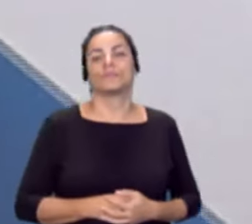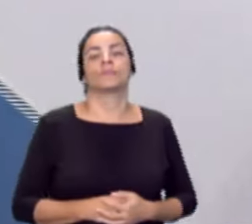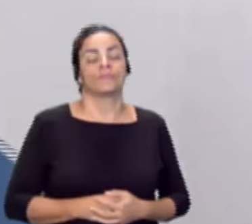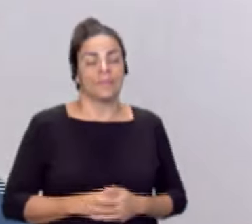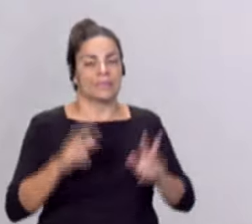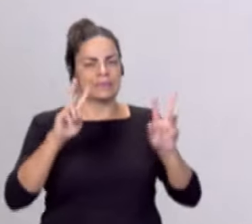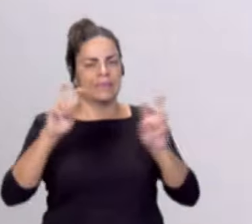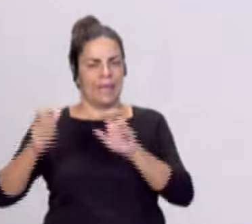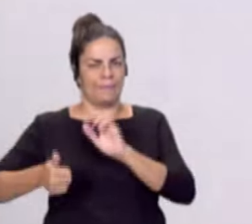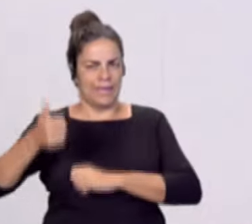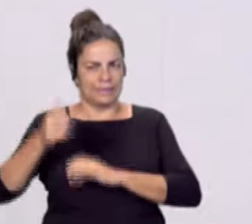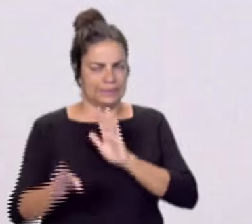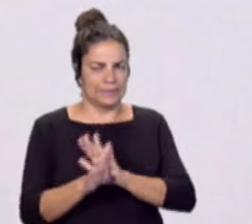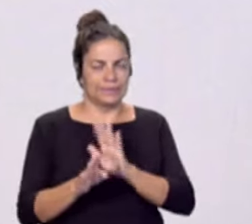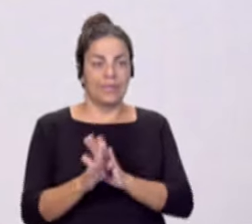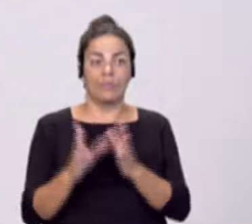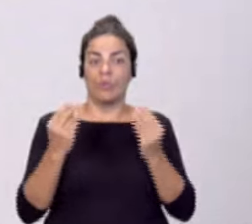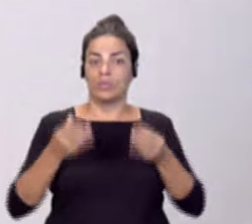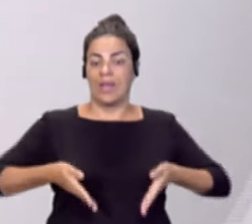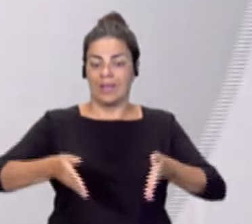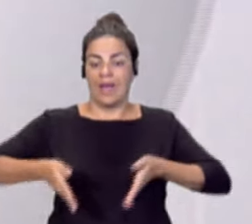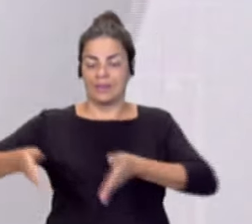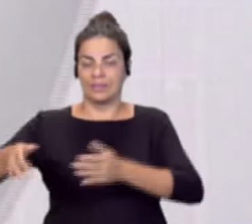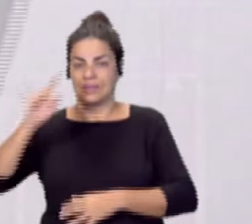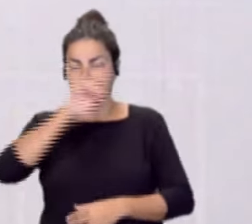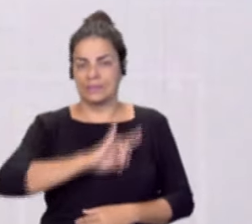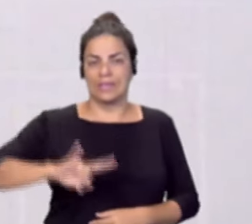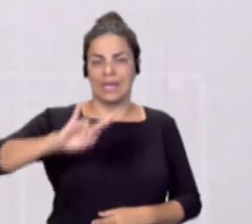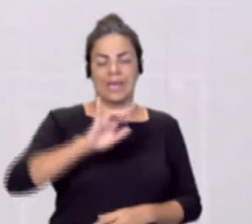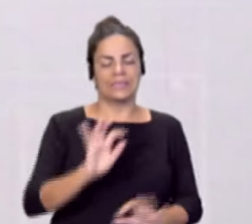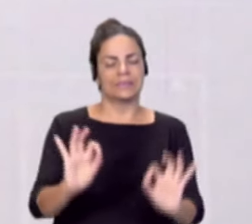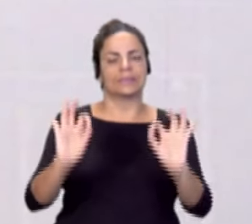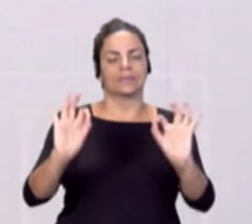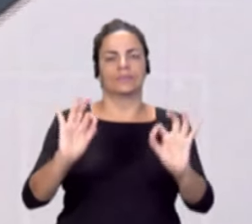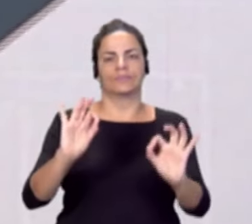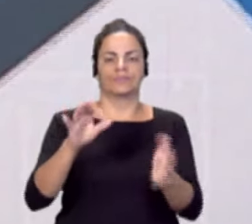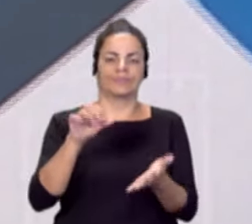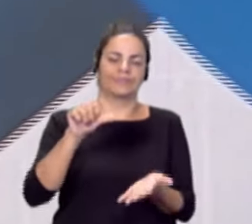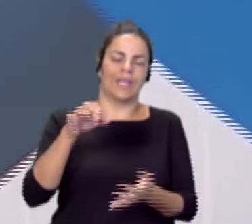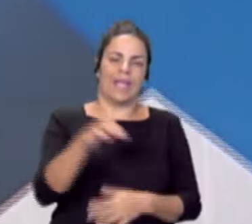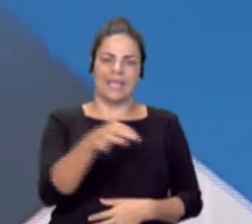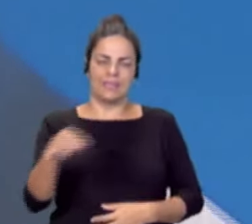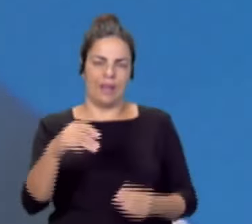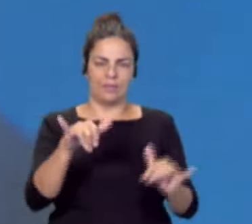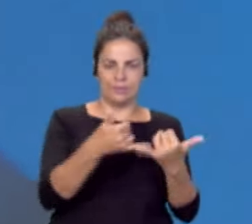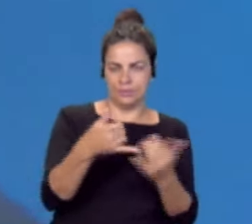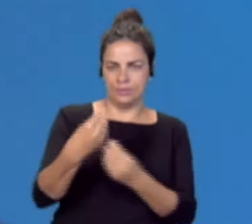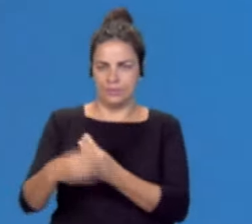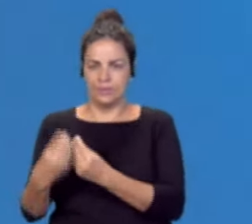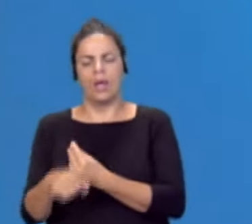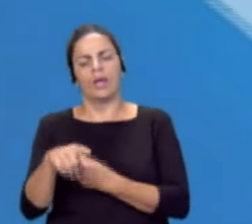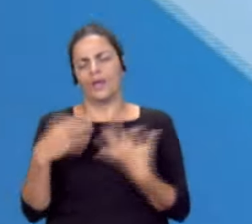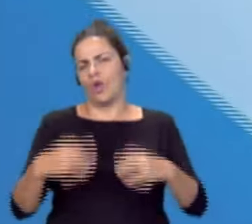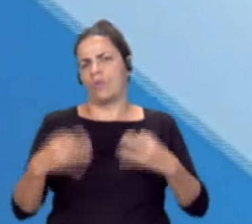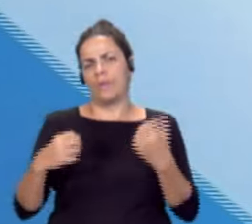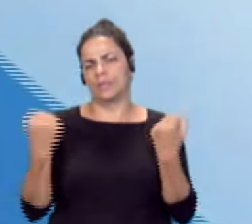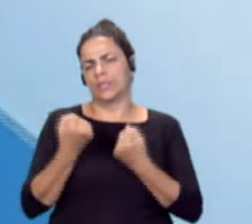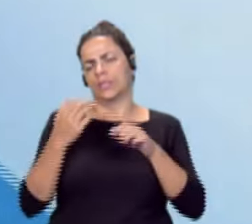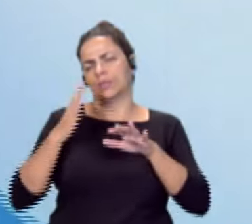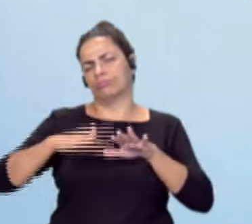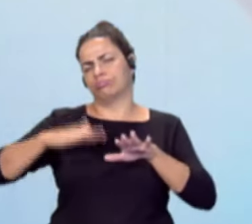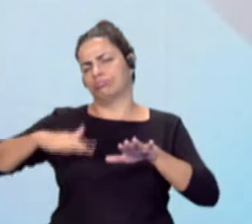con más asuntos. Muchas carreteras de Canarias, especialmente de las islas capitalinas, sufren habitualmente un tráfico muy denso, con